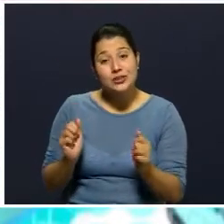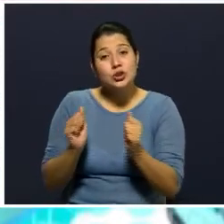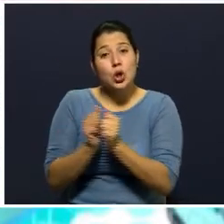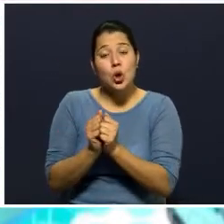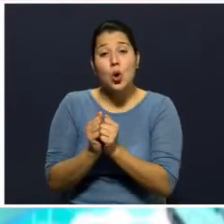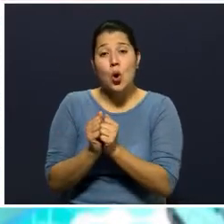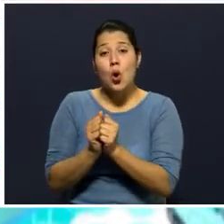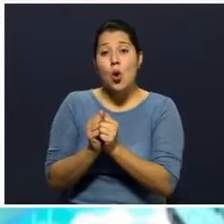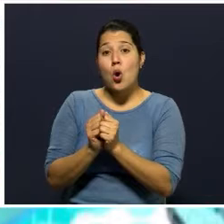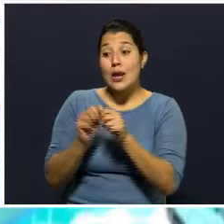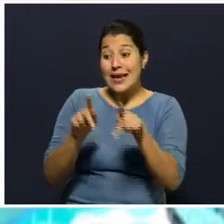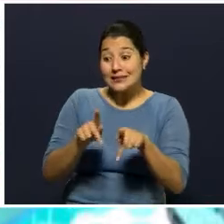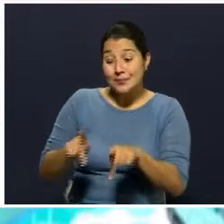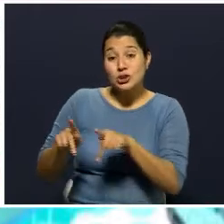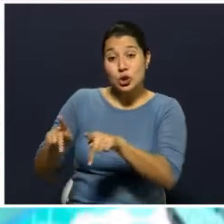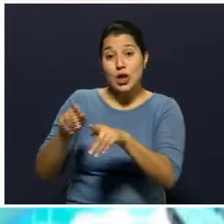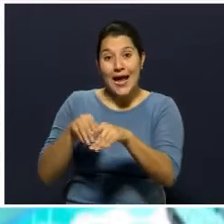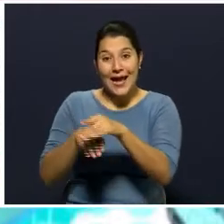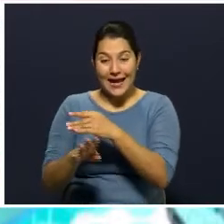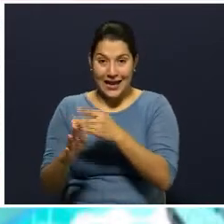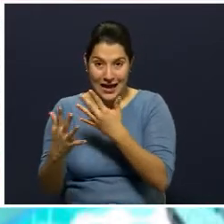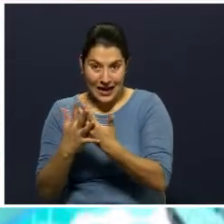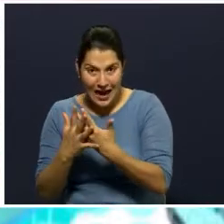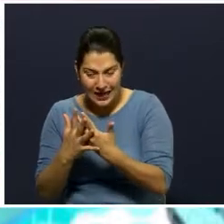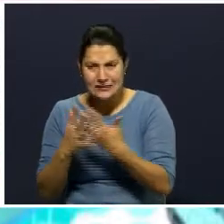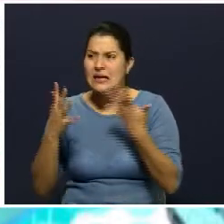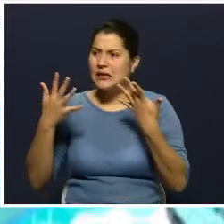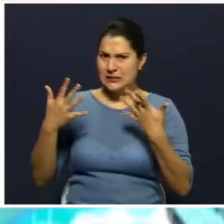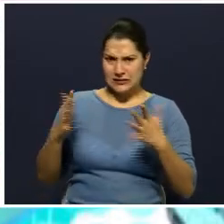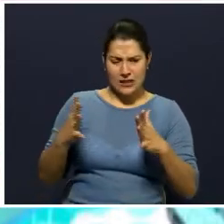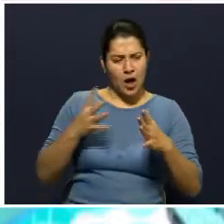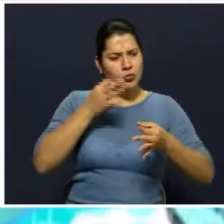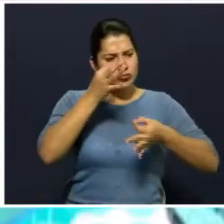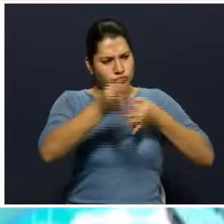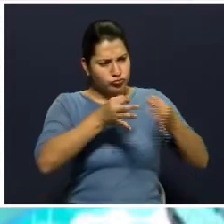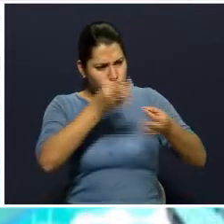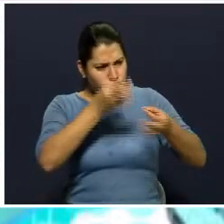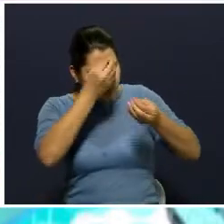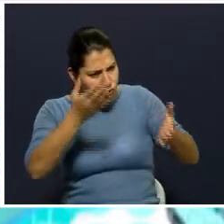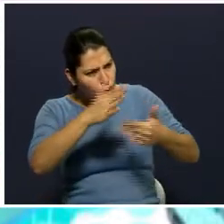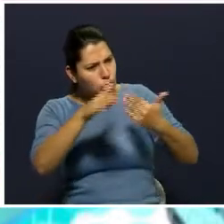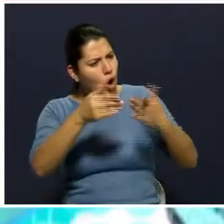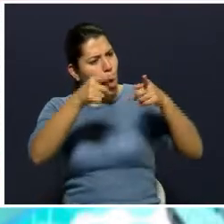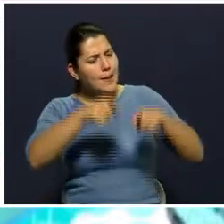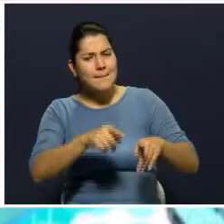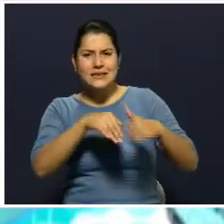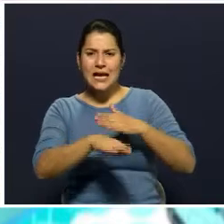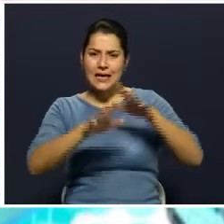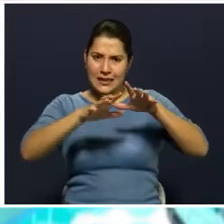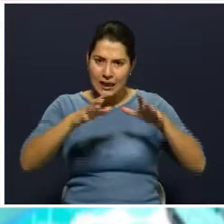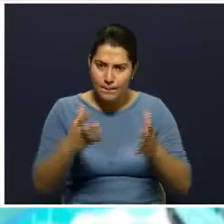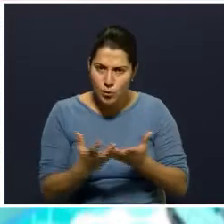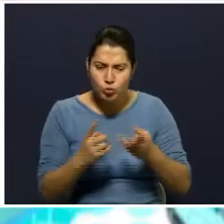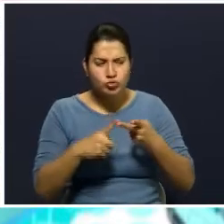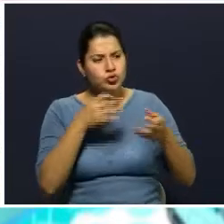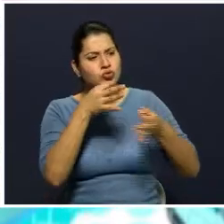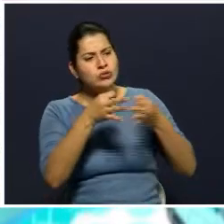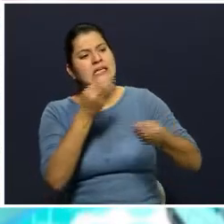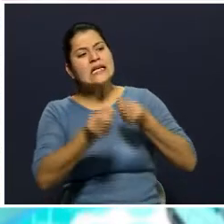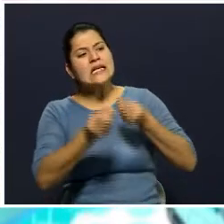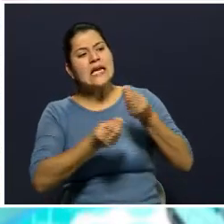propia población privada de libertad. Se han abierto espacios donde se les han explicado a ellos qué es lo que está pasando en el mundo, qué es lo que se está haciendo